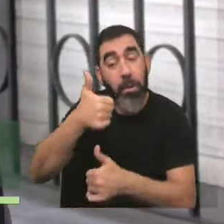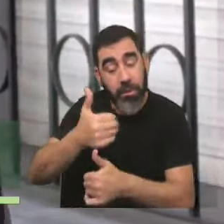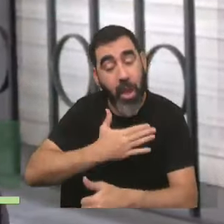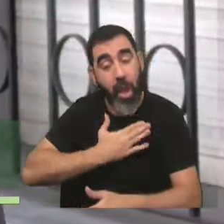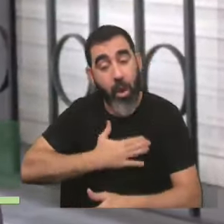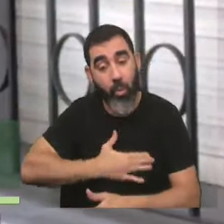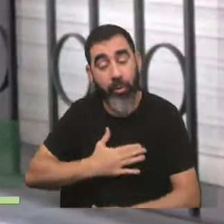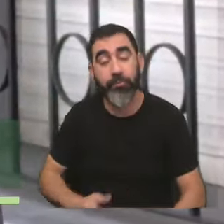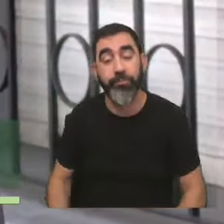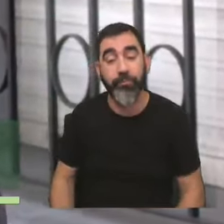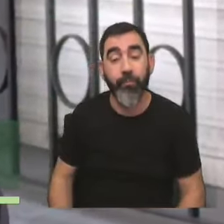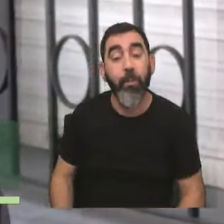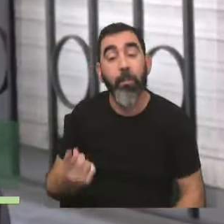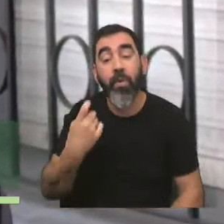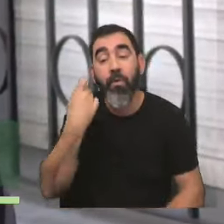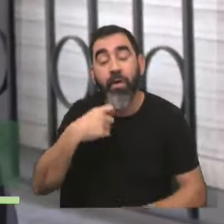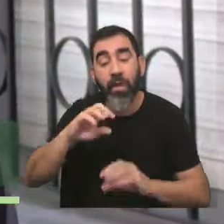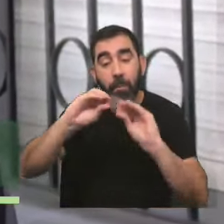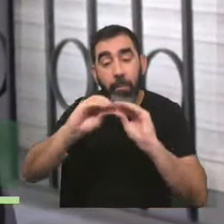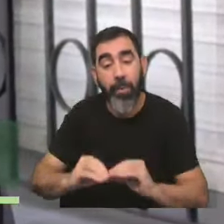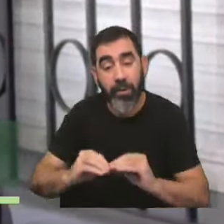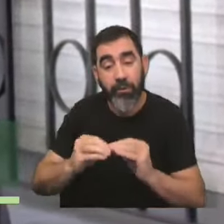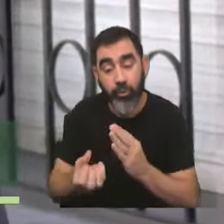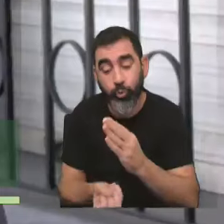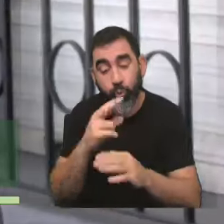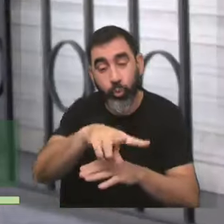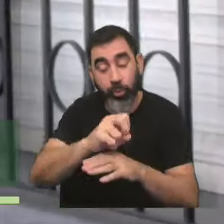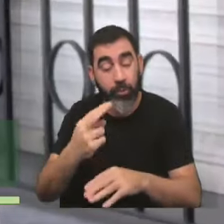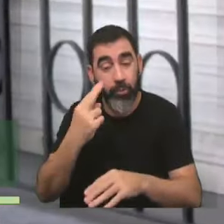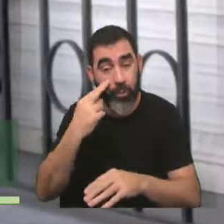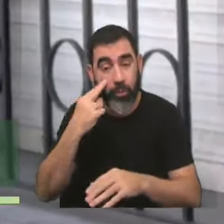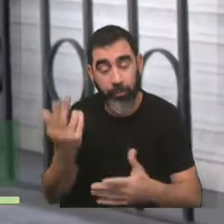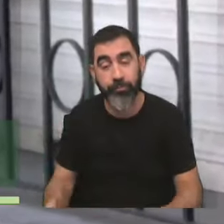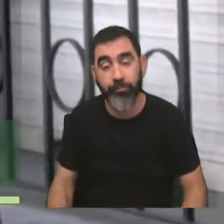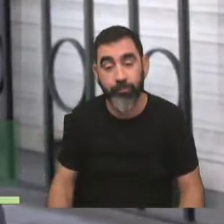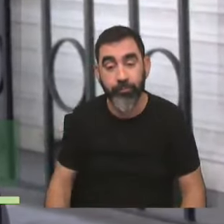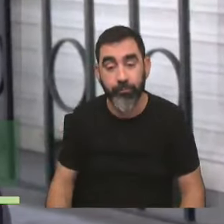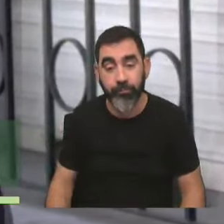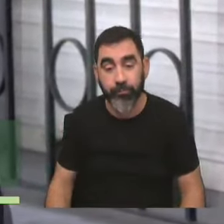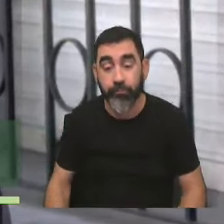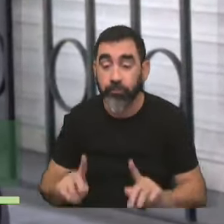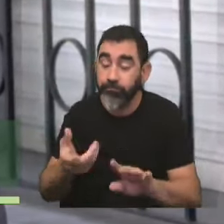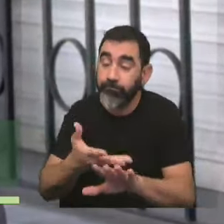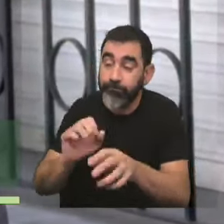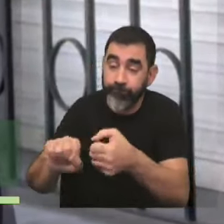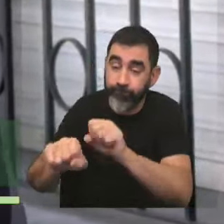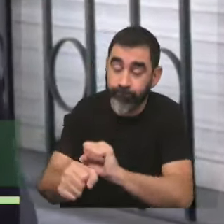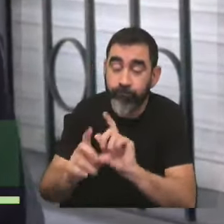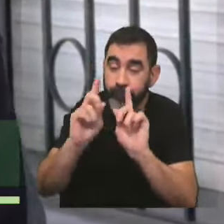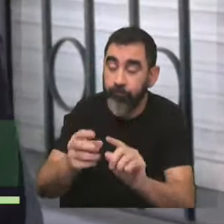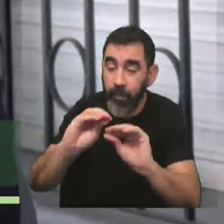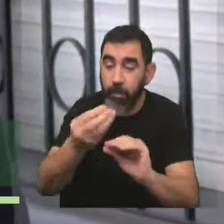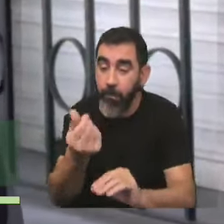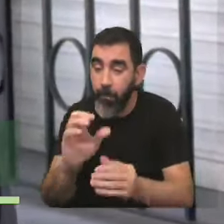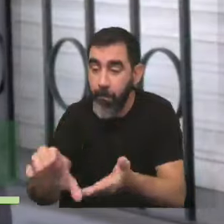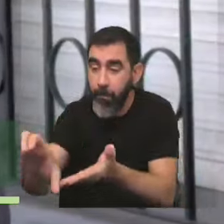que siempre nos hacen que la falta de presupuesto para la creación de esa fiscalía es un problema bueno no creemos que hay que hacer un esfuerzo tiene que estar presupuesto para